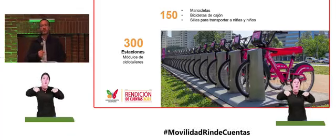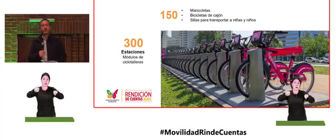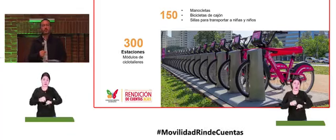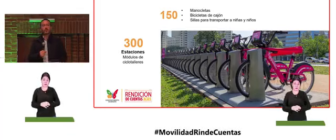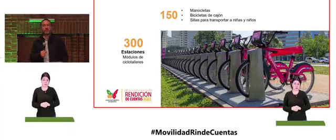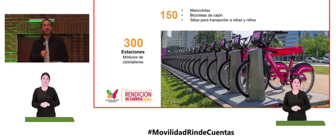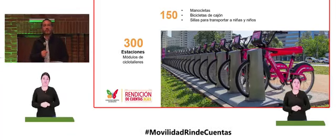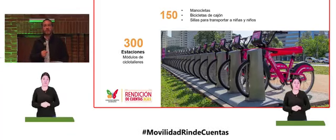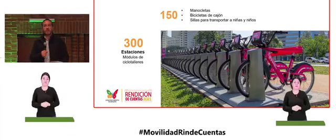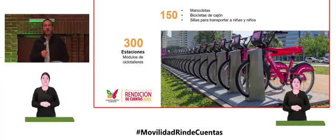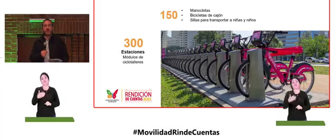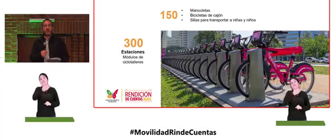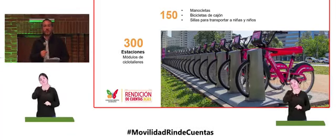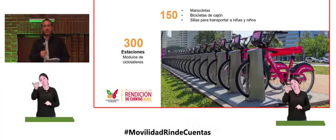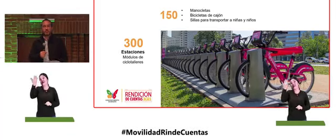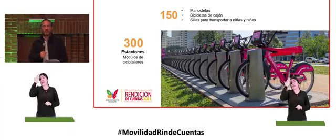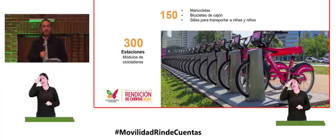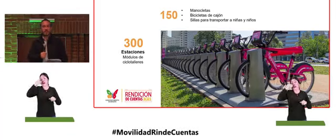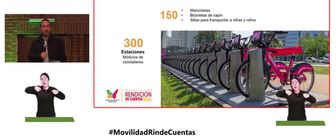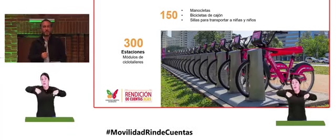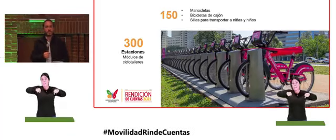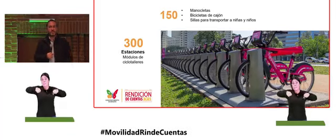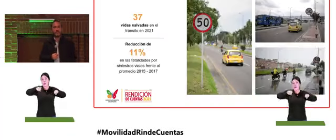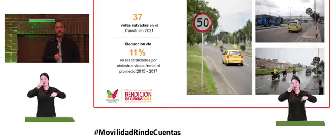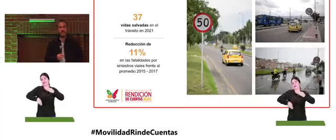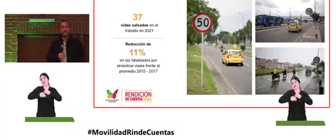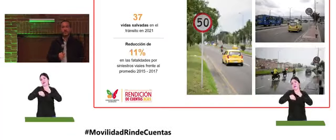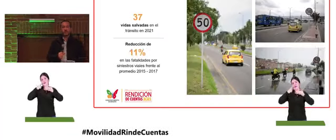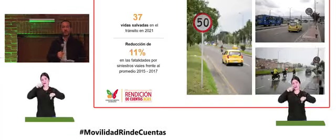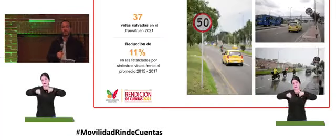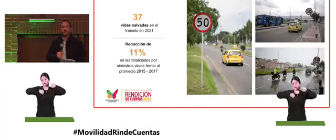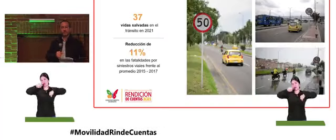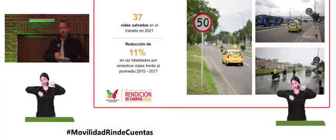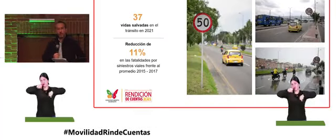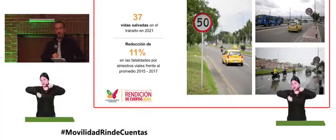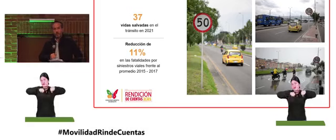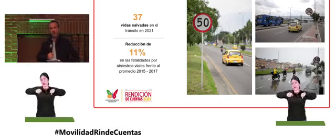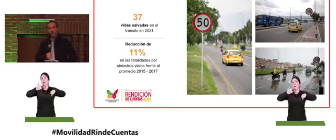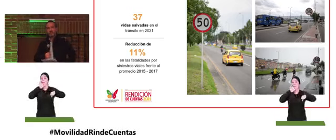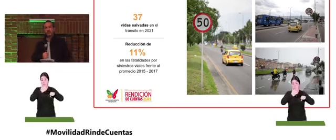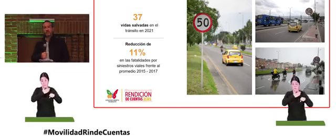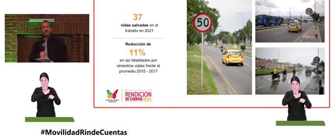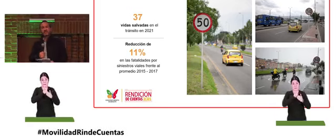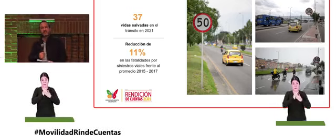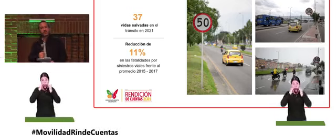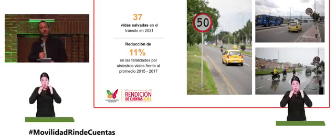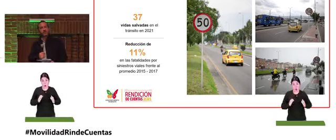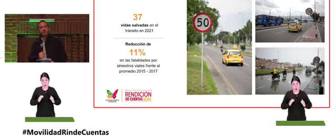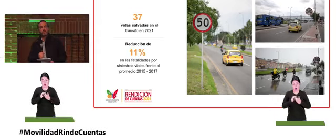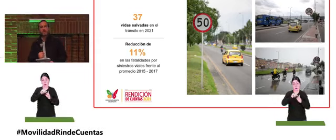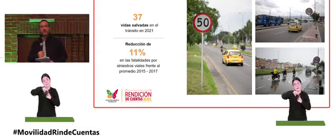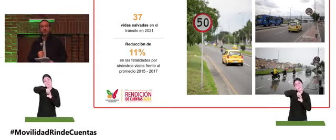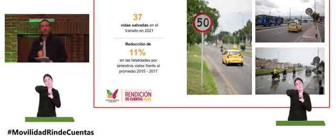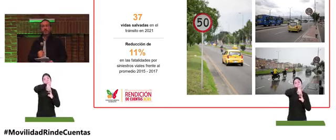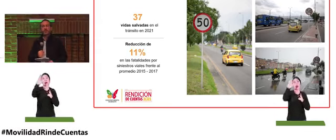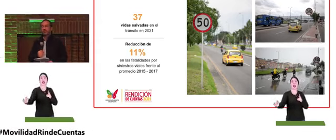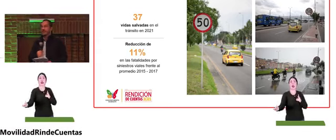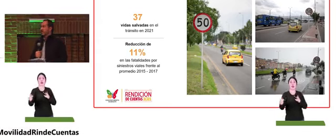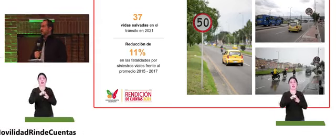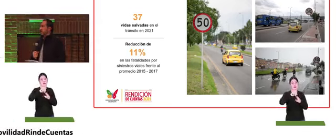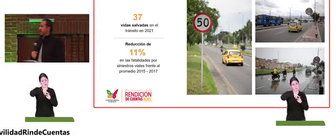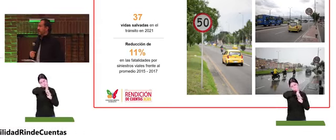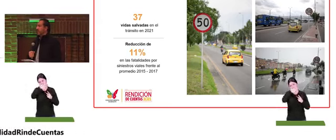porque todos sabemos que en las motos, así como en las bicicletas, nosotros, nuestro cuerpo, termina siendo el chasis del vehículo. Y por eso tenemos